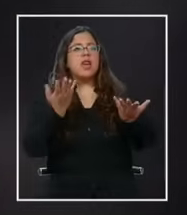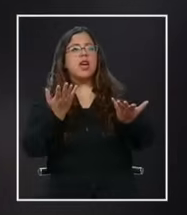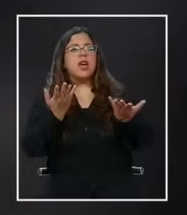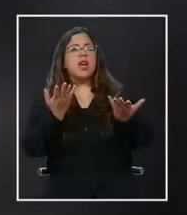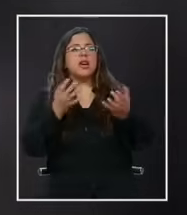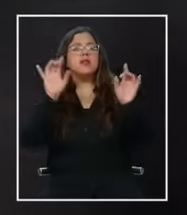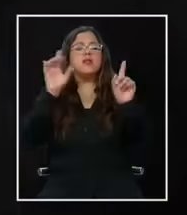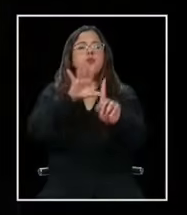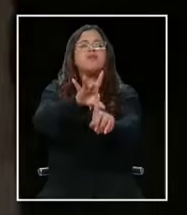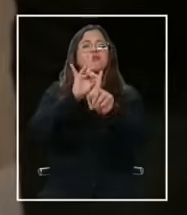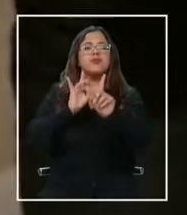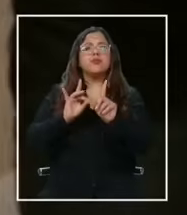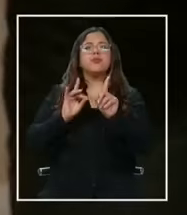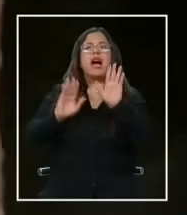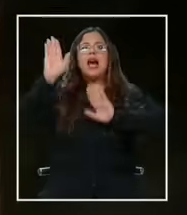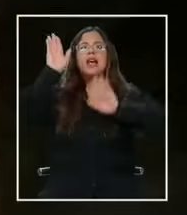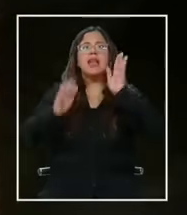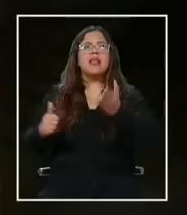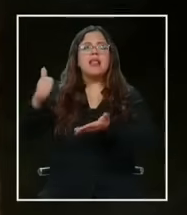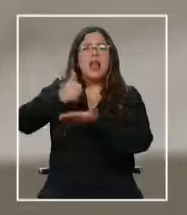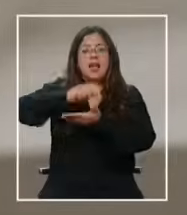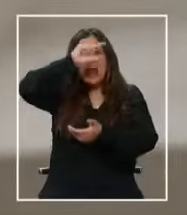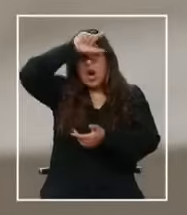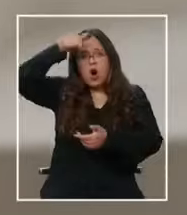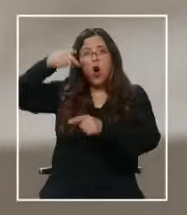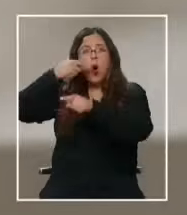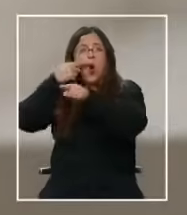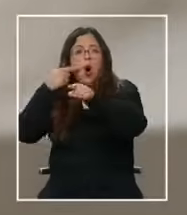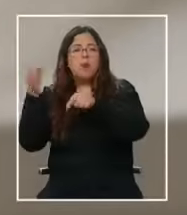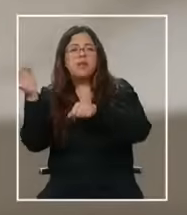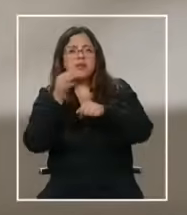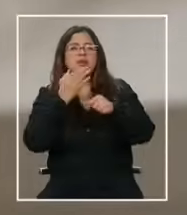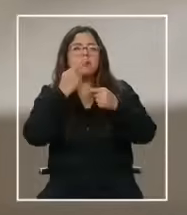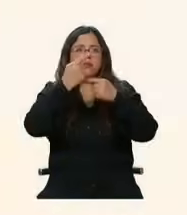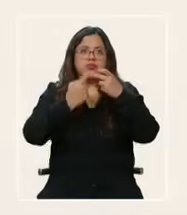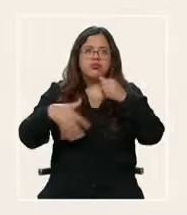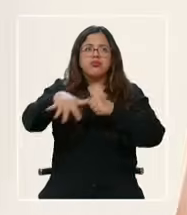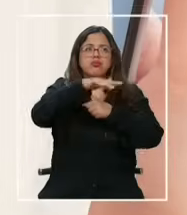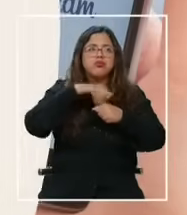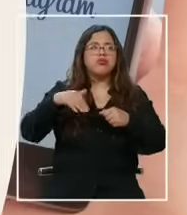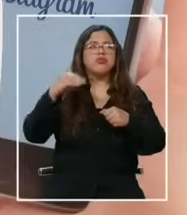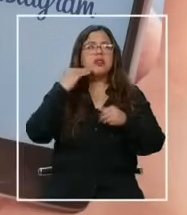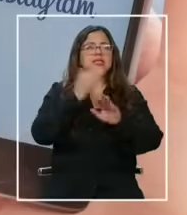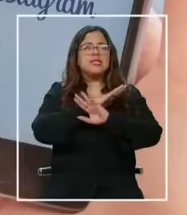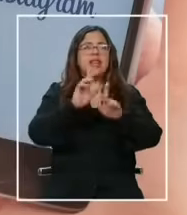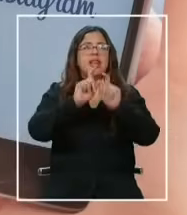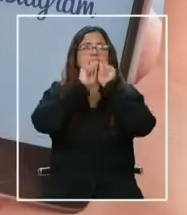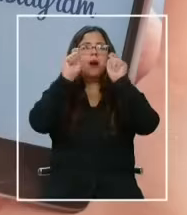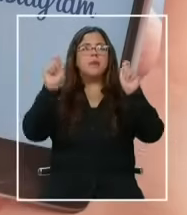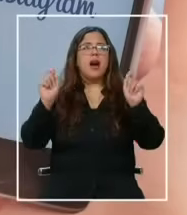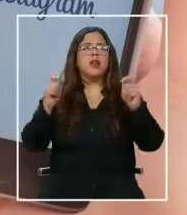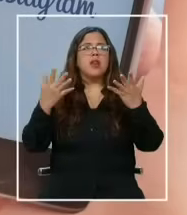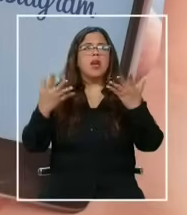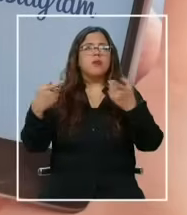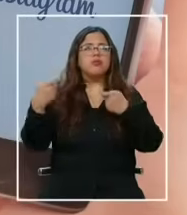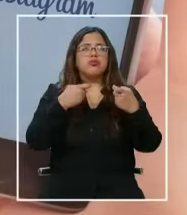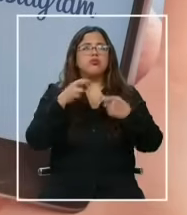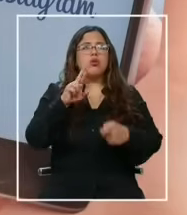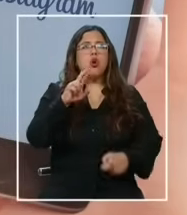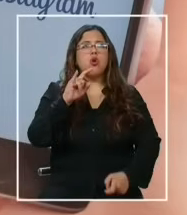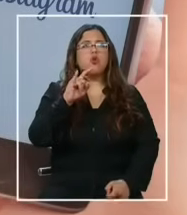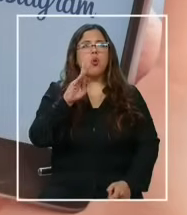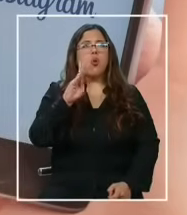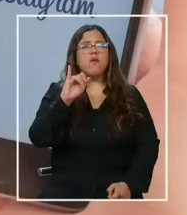candidata del alcalde codina os andon fundamenta sus acusaciones en otros hechos la casi nula campaña realizada por el adversario de rubilar